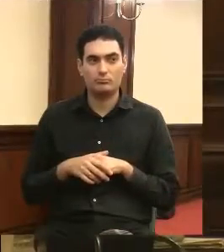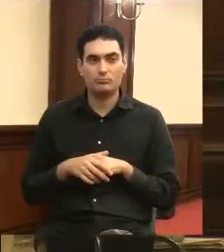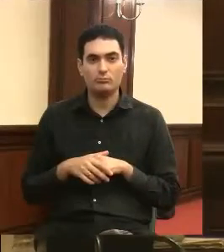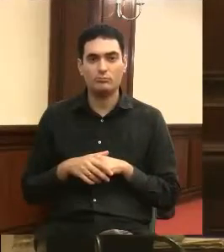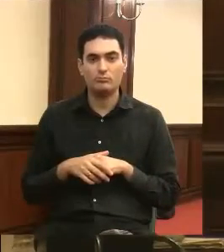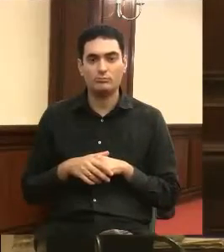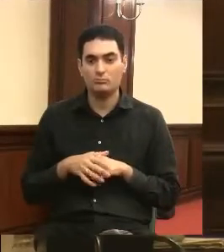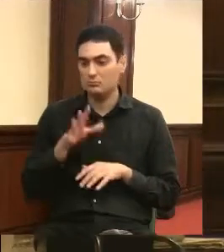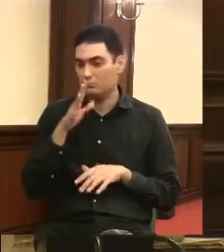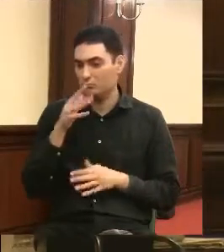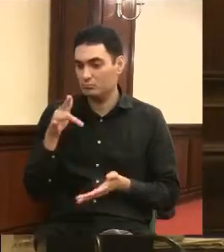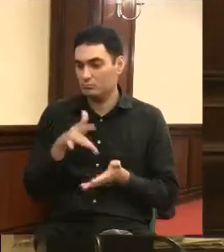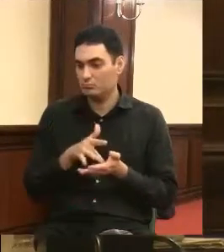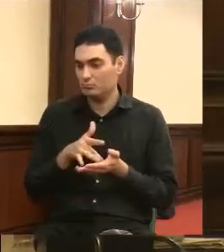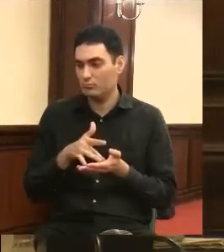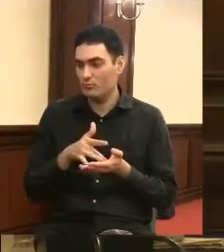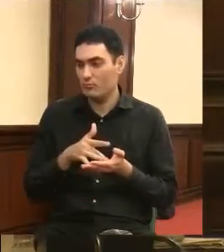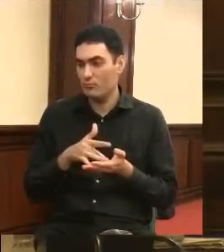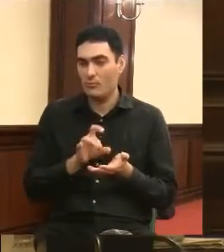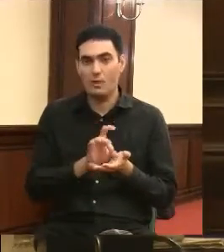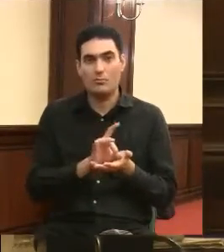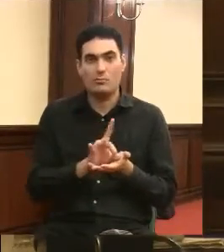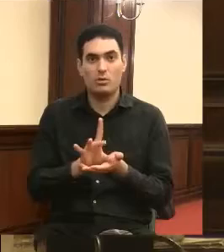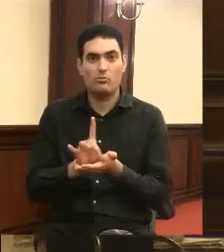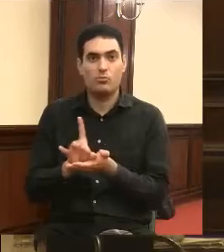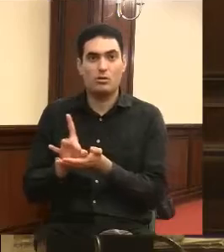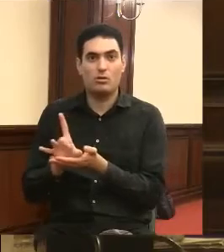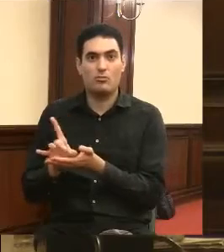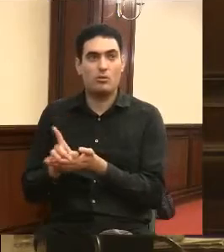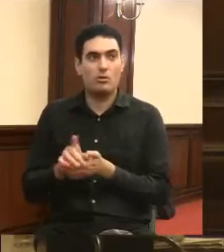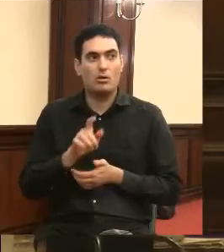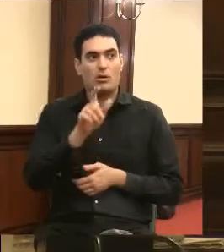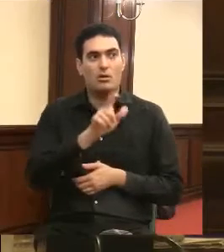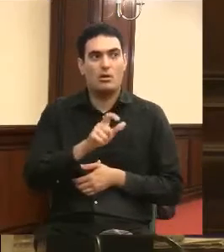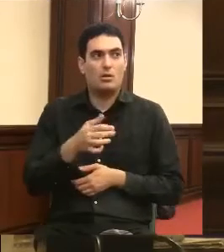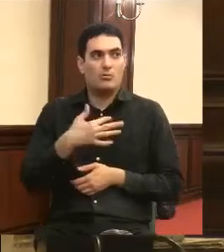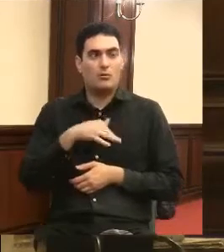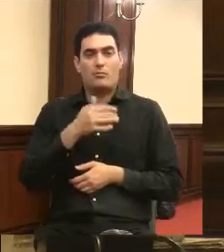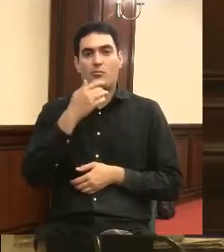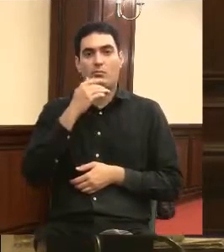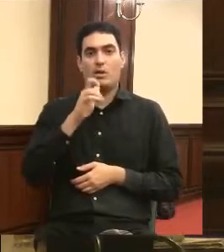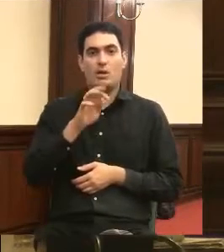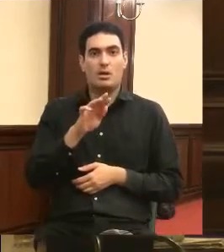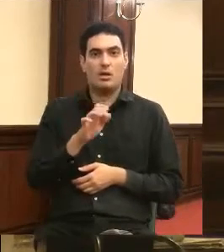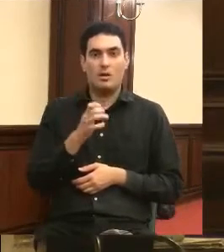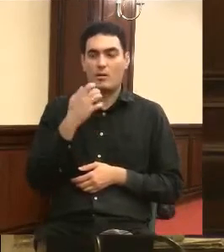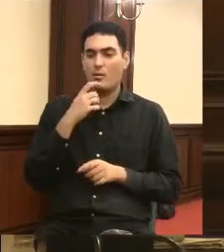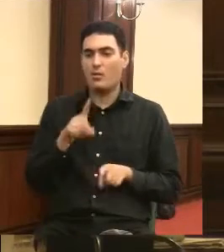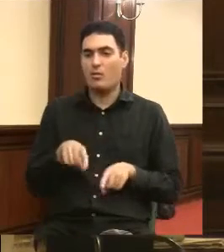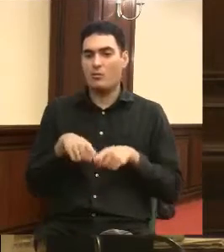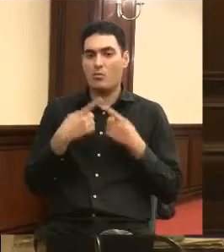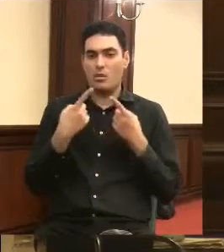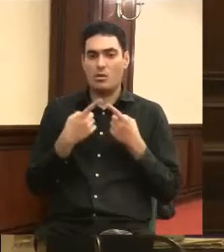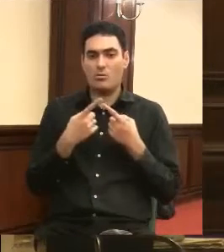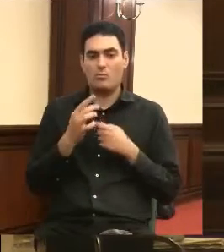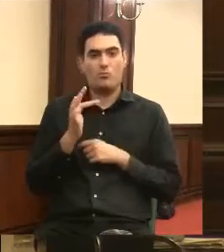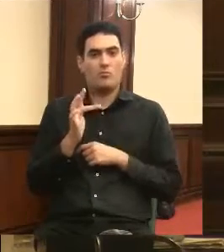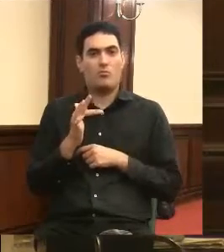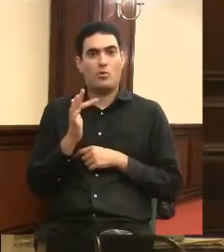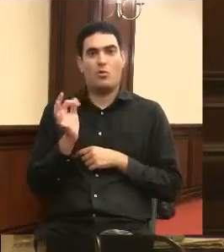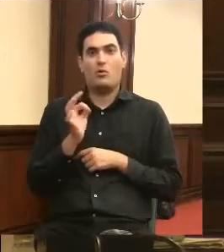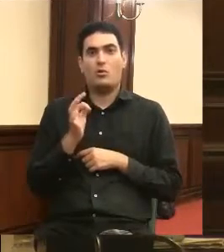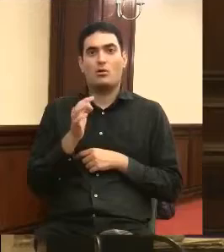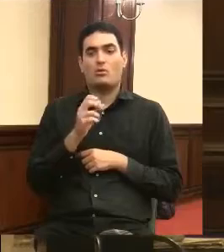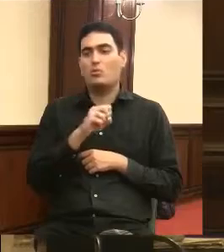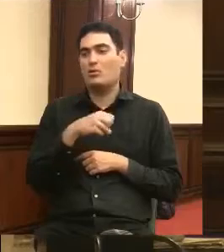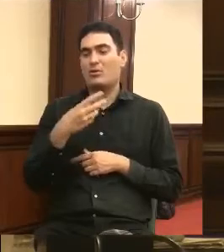como es el que pretende hacer ahora, pues puede mandar a la calle pues a un montón de gente mediante un ERE. Da igual que arroje beneficios,